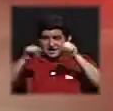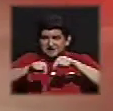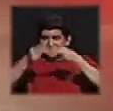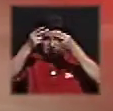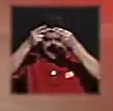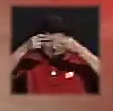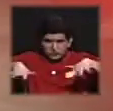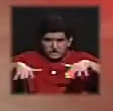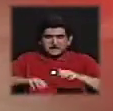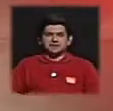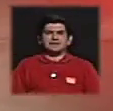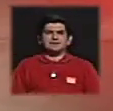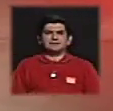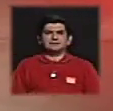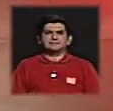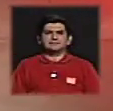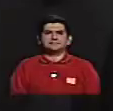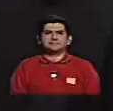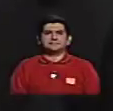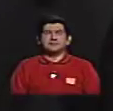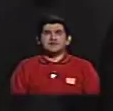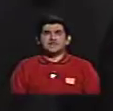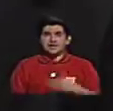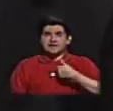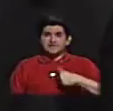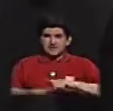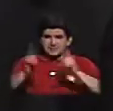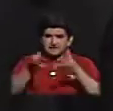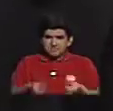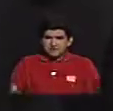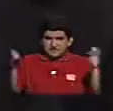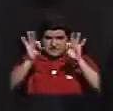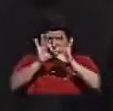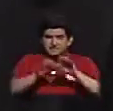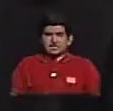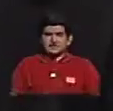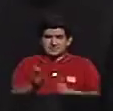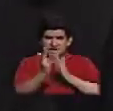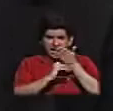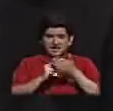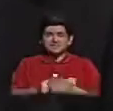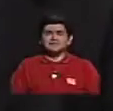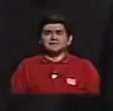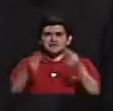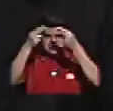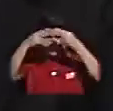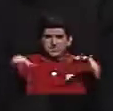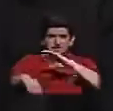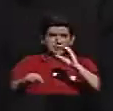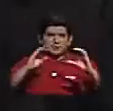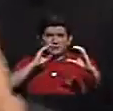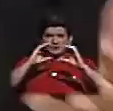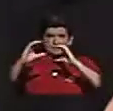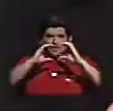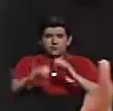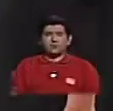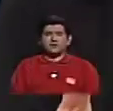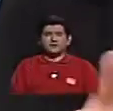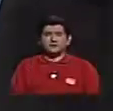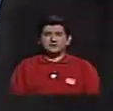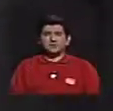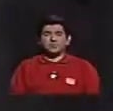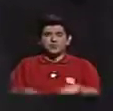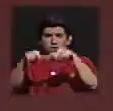y de la telecomunicación. Que hay una diferencia importante entre el acceso a Internet y telecomunicaciones en zonas urbanas y las